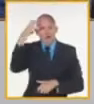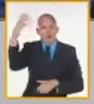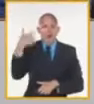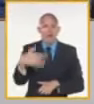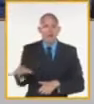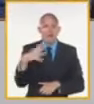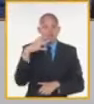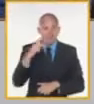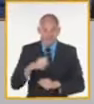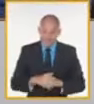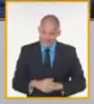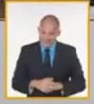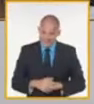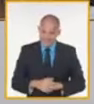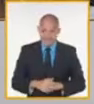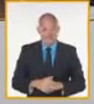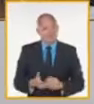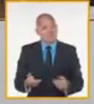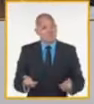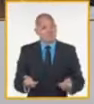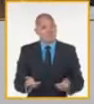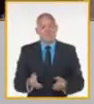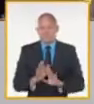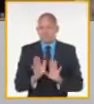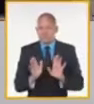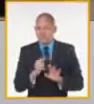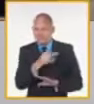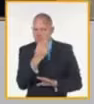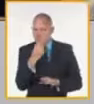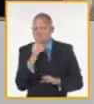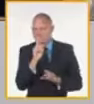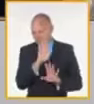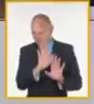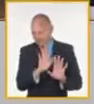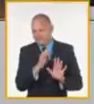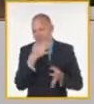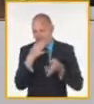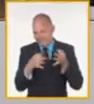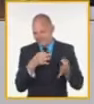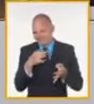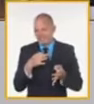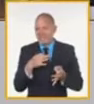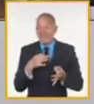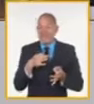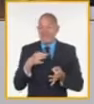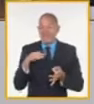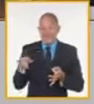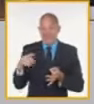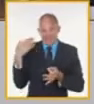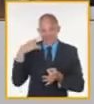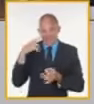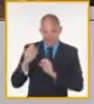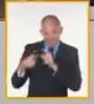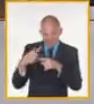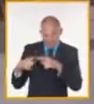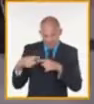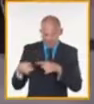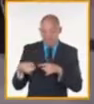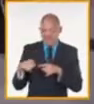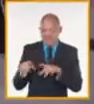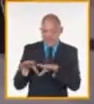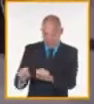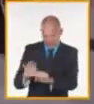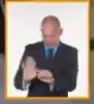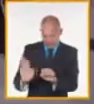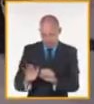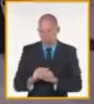arma cualquiera Y qué alegaron Porque mencionaste eso y sería interesante demencia Temporal y cuando coges los documentos es muy difícil